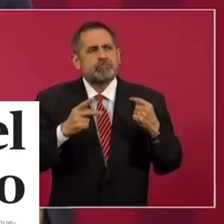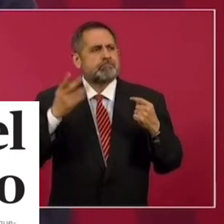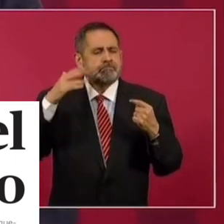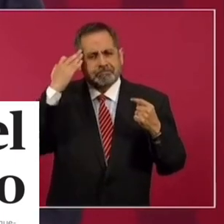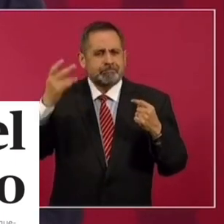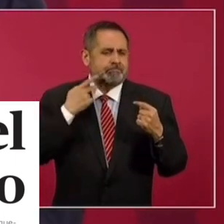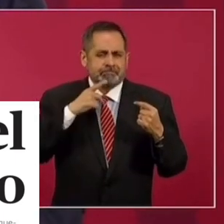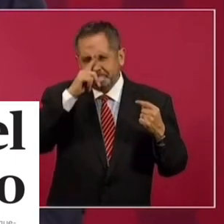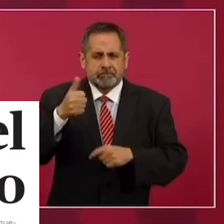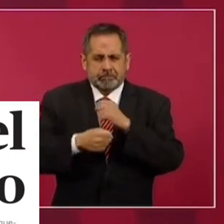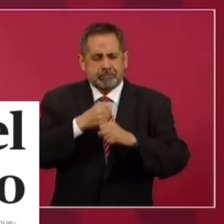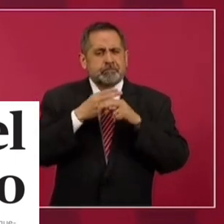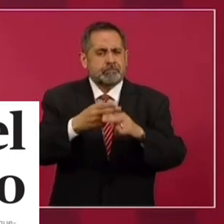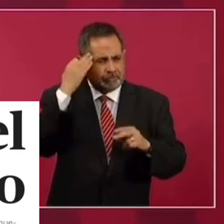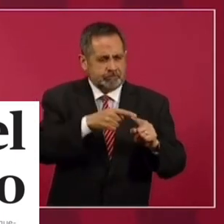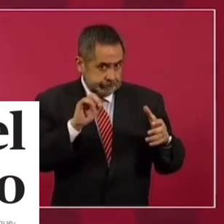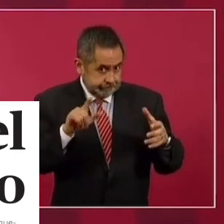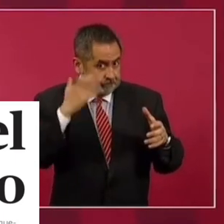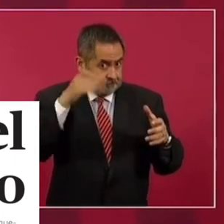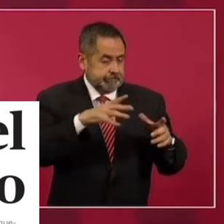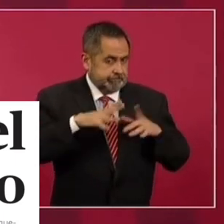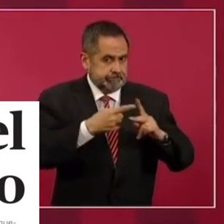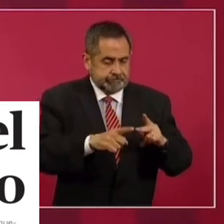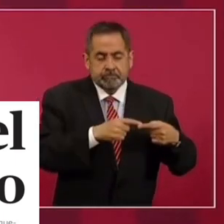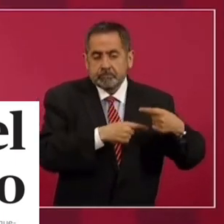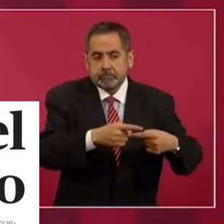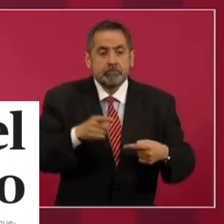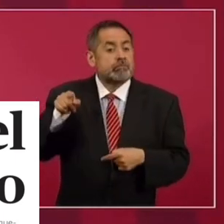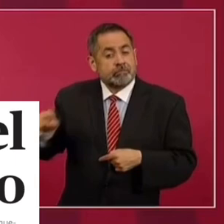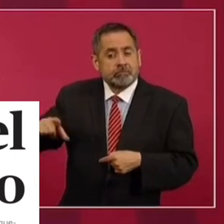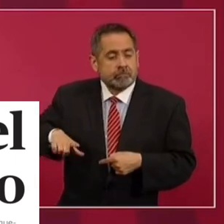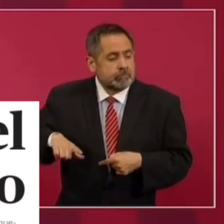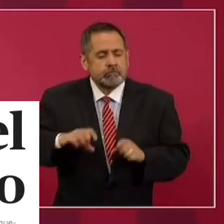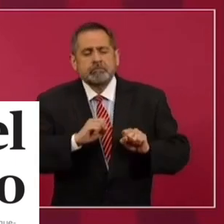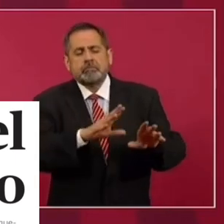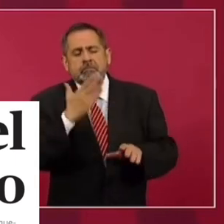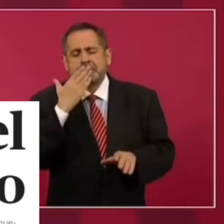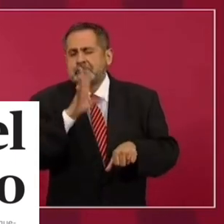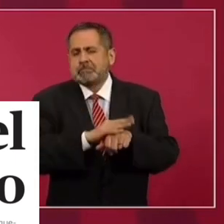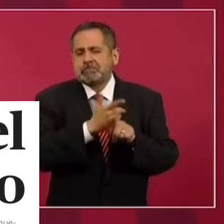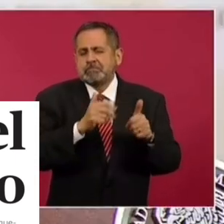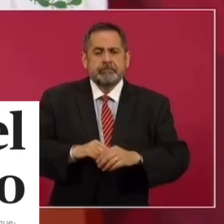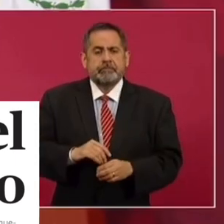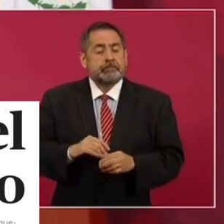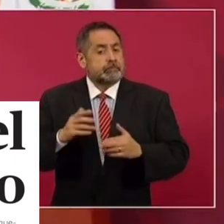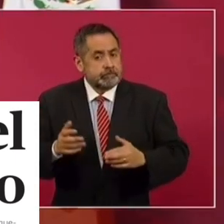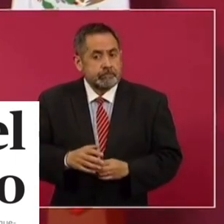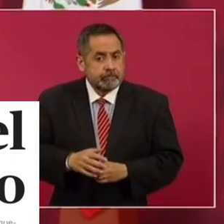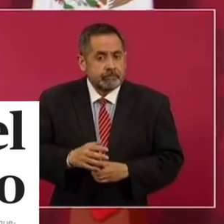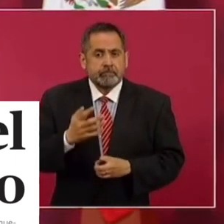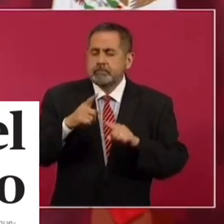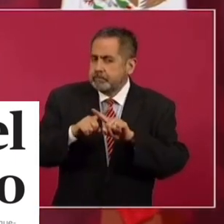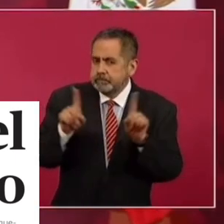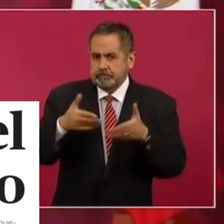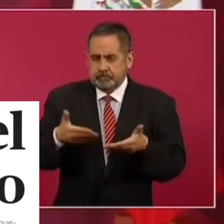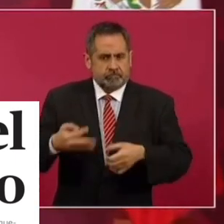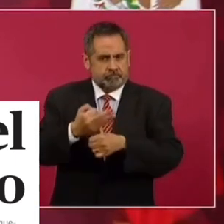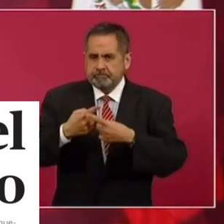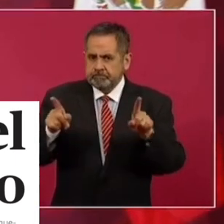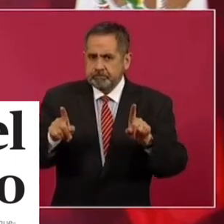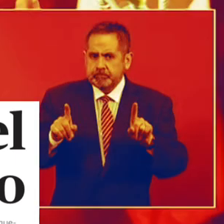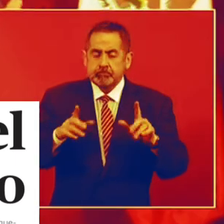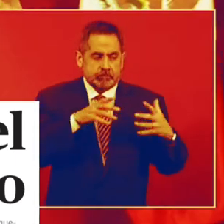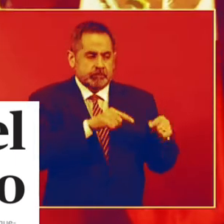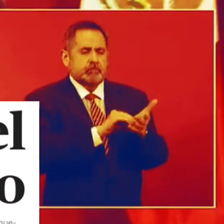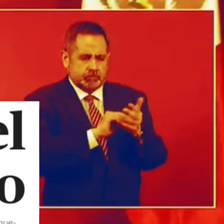política fallida del periodo neoliberal. Fueron incluso toleradas por los gobiernos neoliberales. Entonces, ¿cuál es la diferencia ahora?